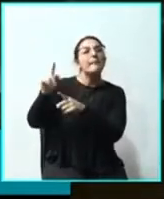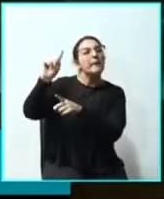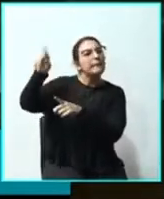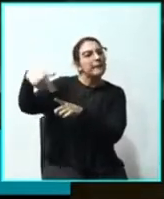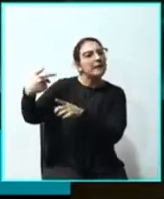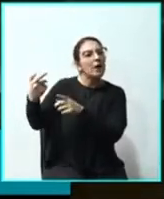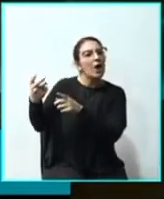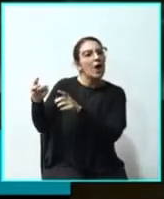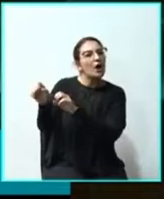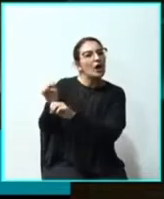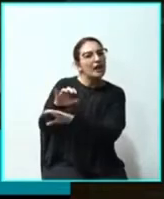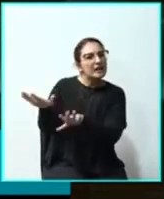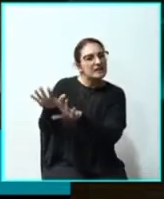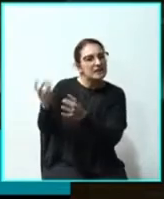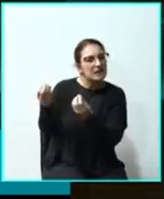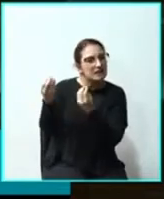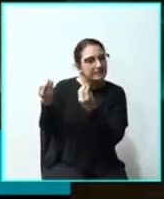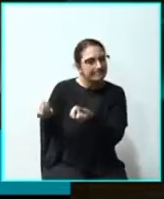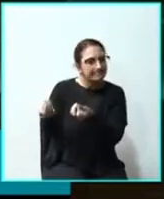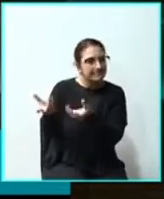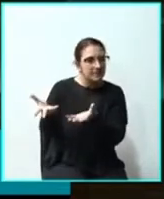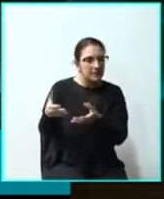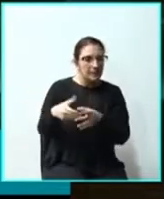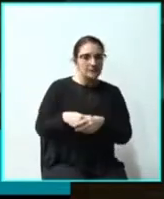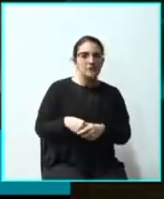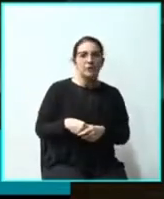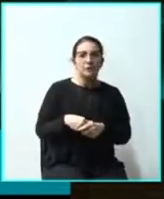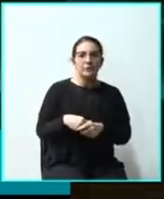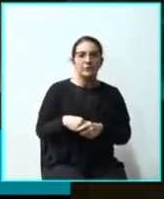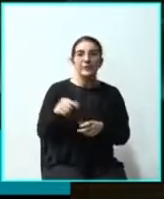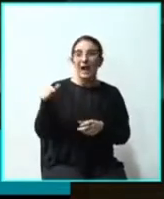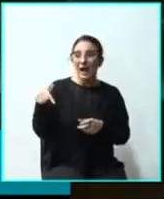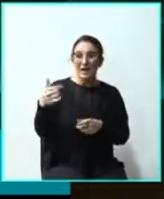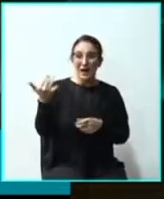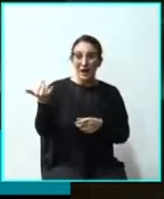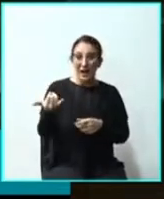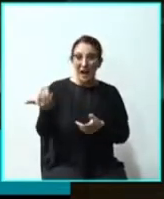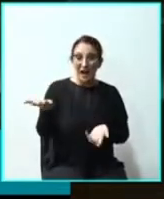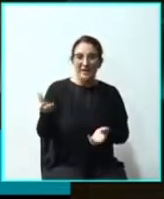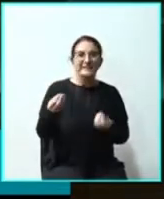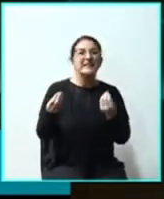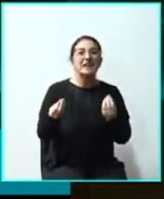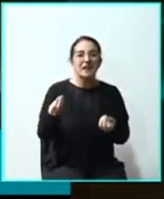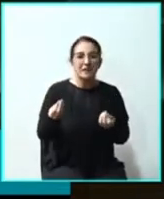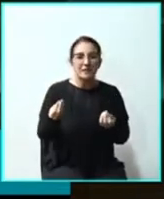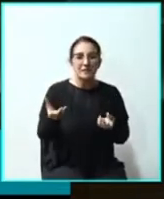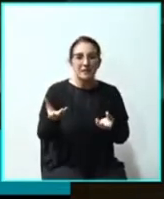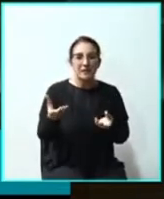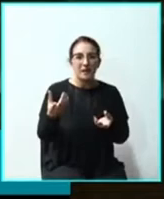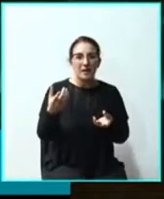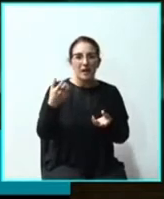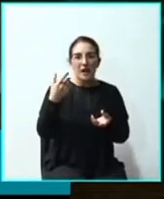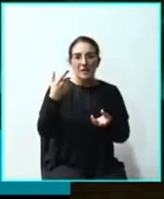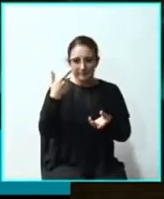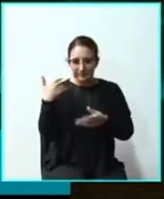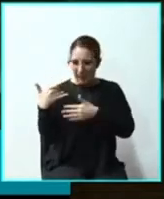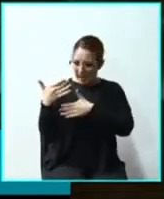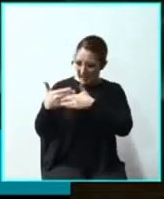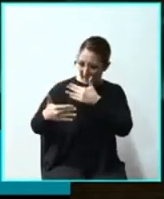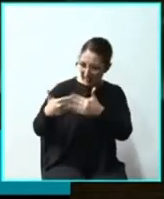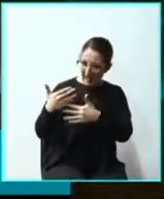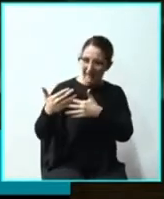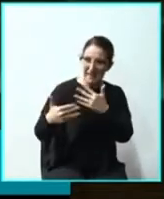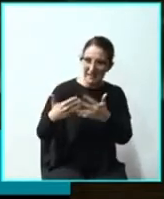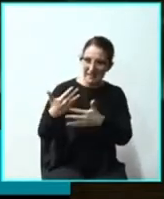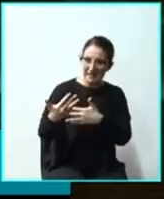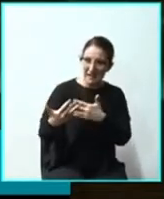algunos casos particulares incluso se ha retrocedido, lo que tenemos es que se está avanzando con conocimiento de causa del alcance